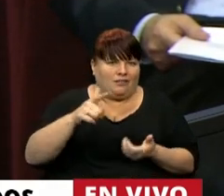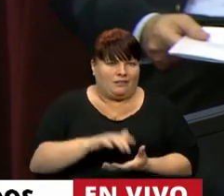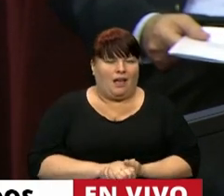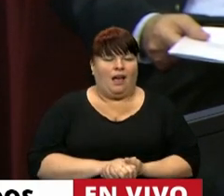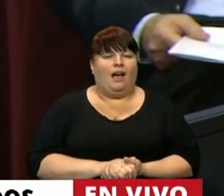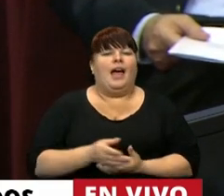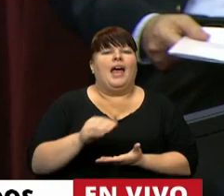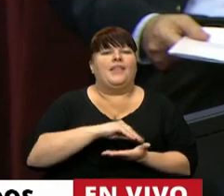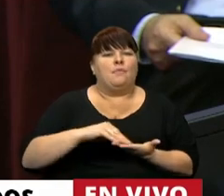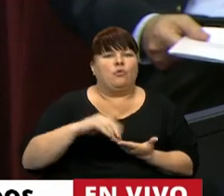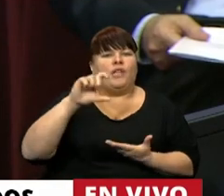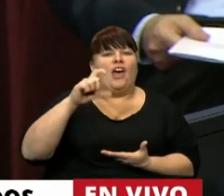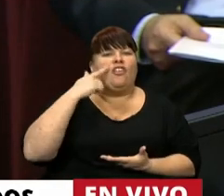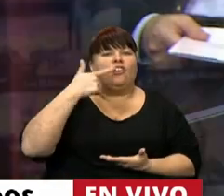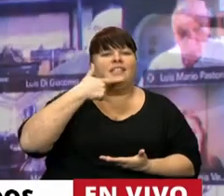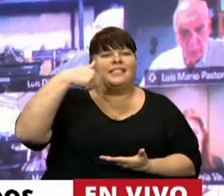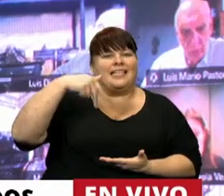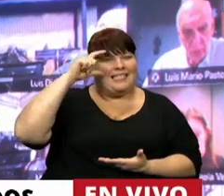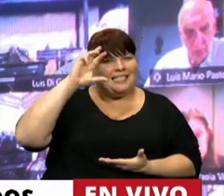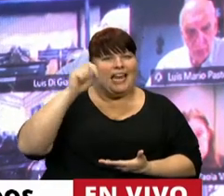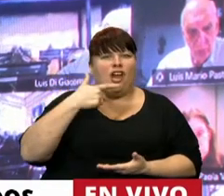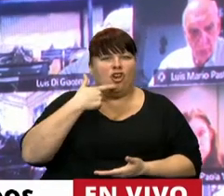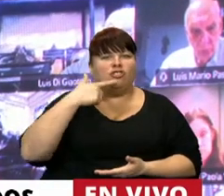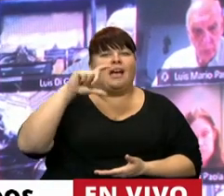Diputado Cisneros Carlos.